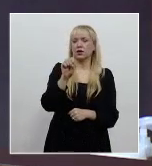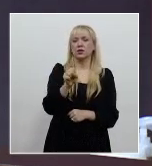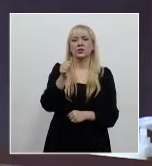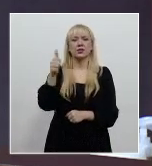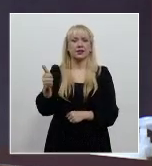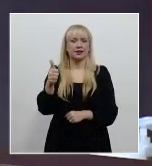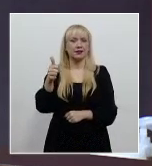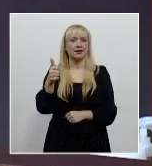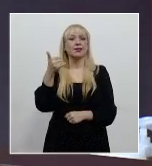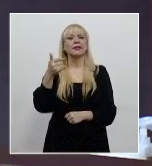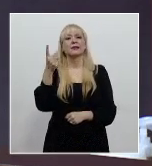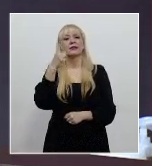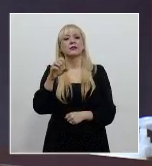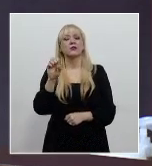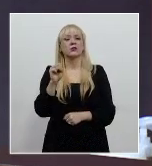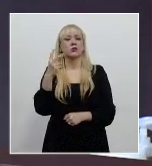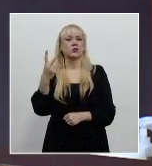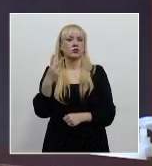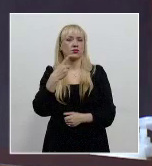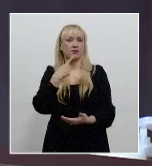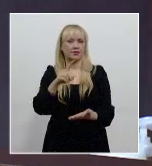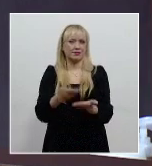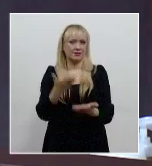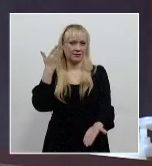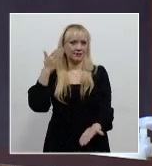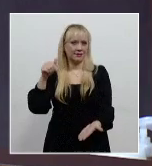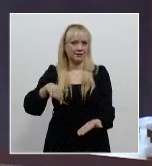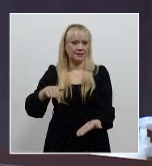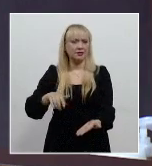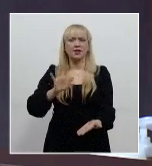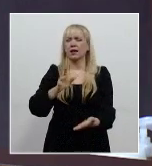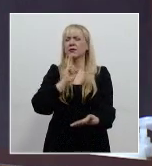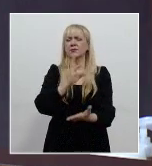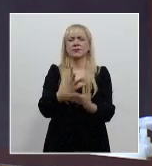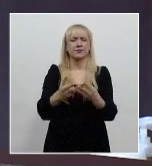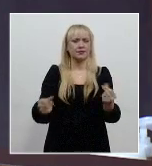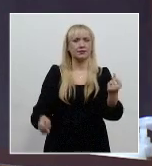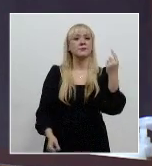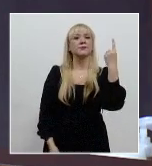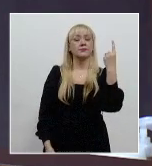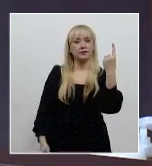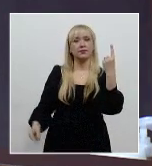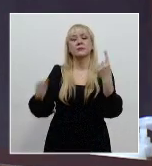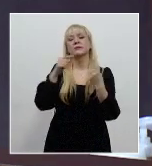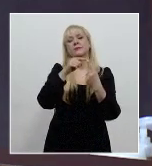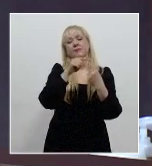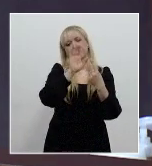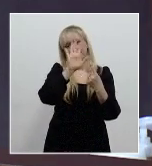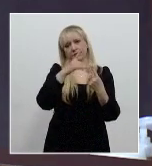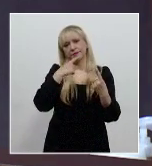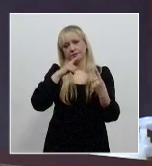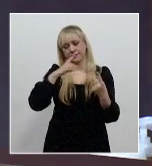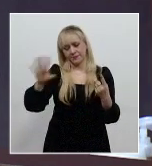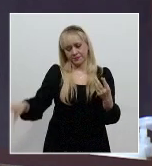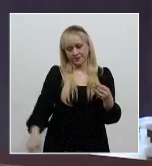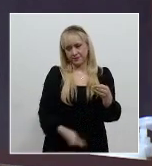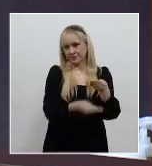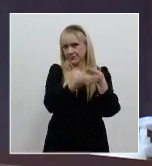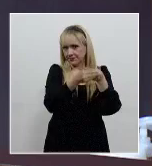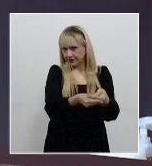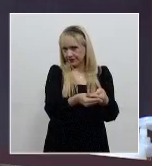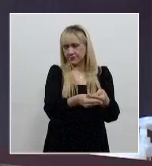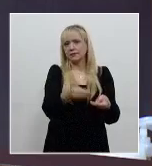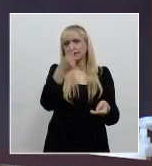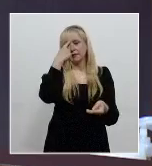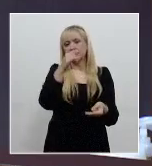166 y 172, ambos de este año, se resuelve. Primero, se acumulan los recursos. Segundo, se confirma en la materia